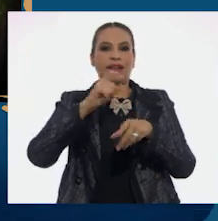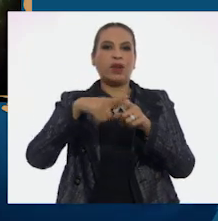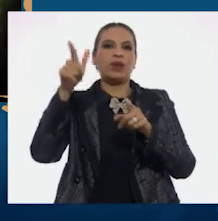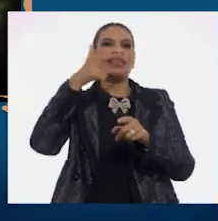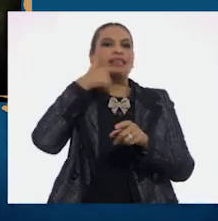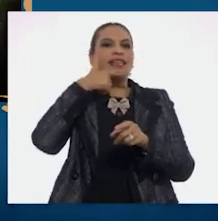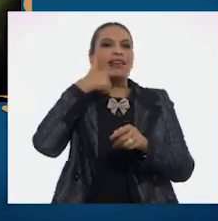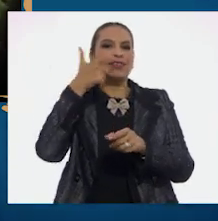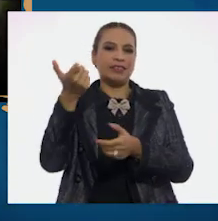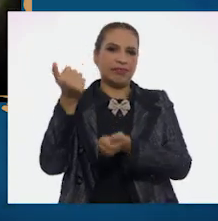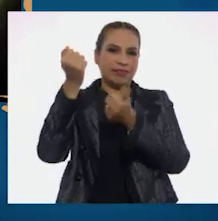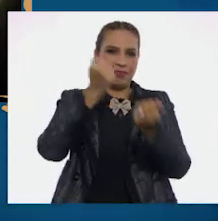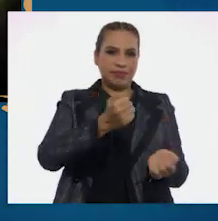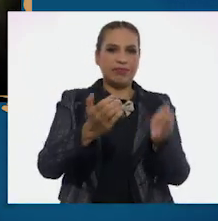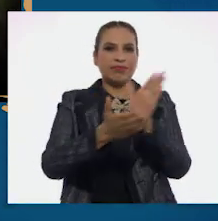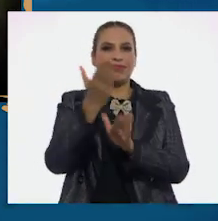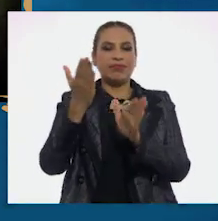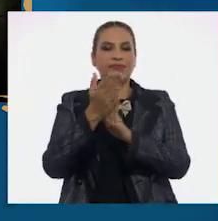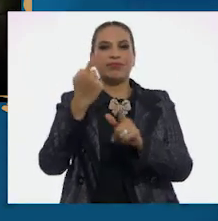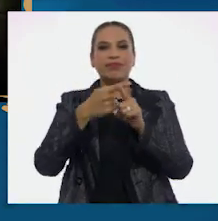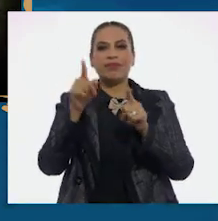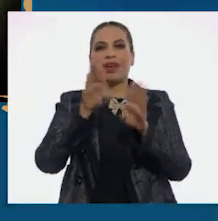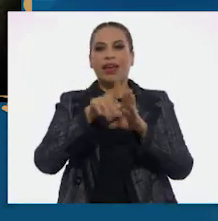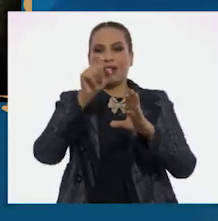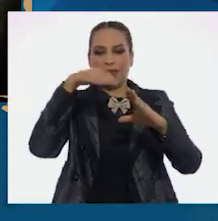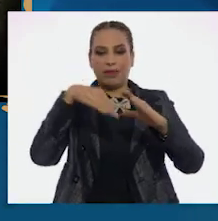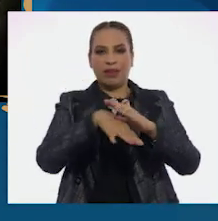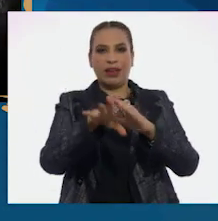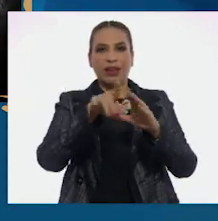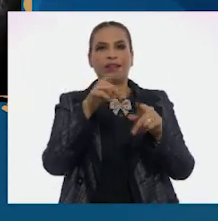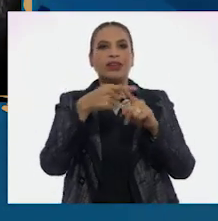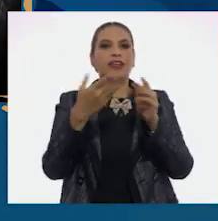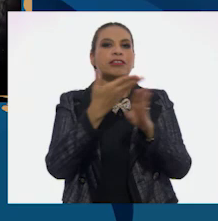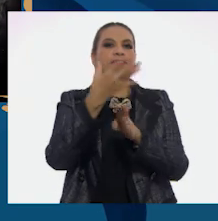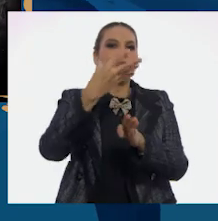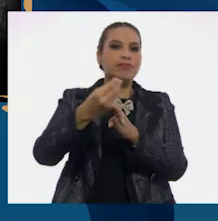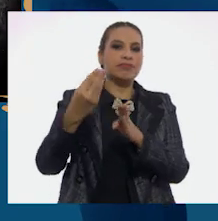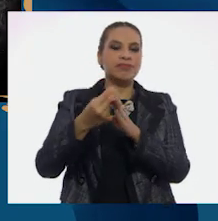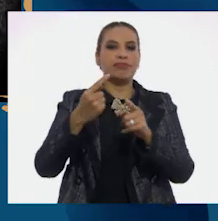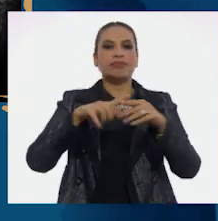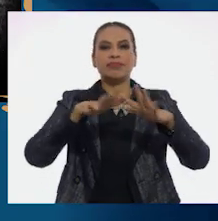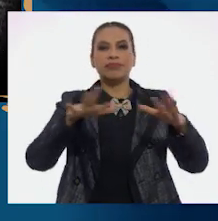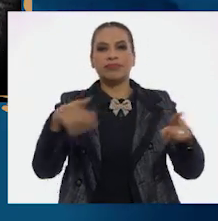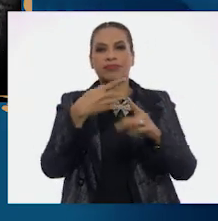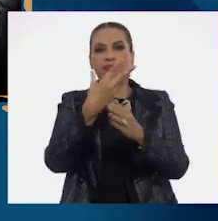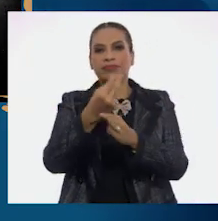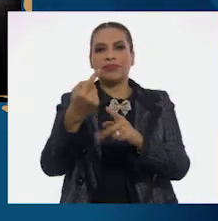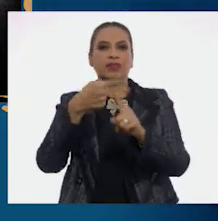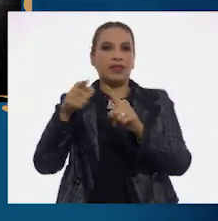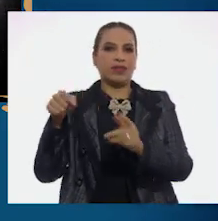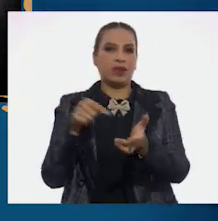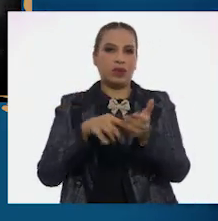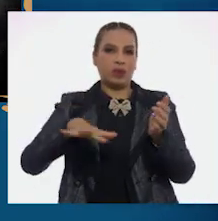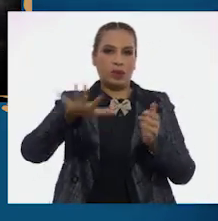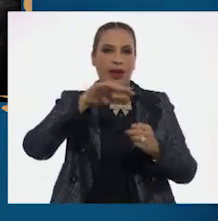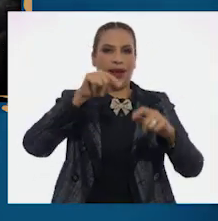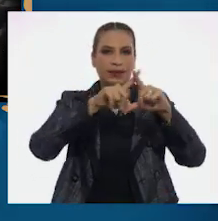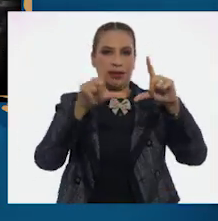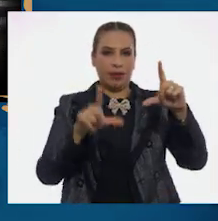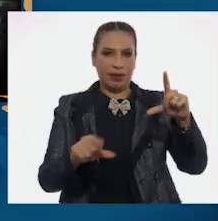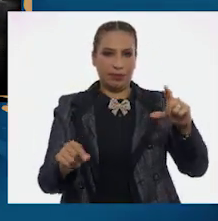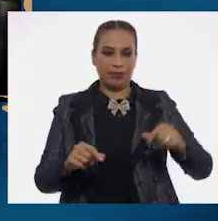se encargaron de construir el Gran Canal de Desagüe y realizaron obras portuarias y de saneamiento en distintos lugares del